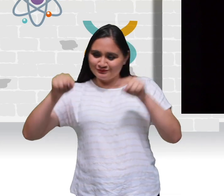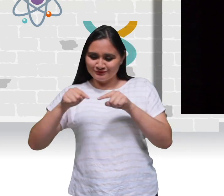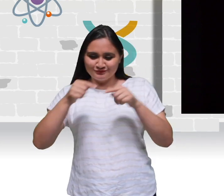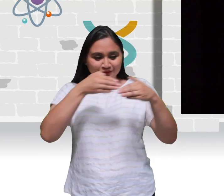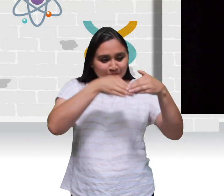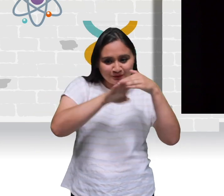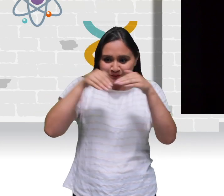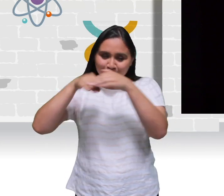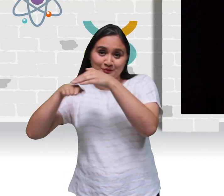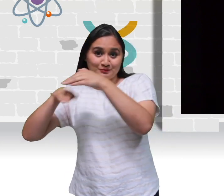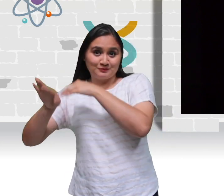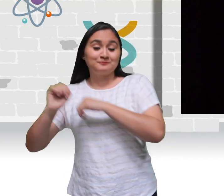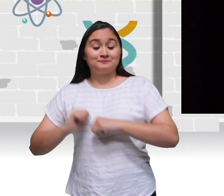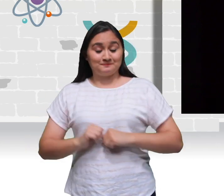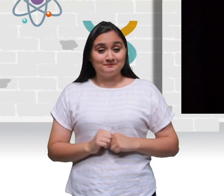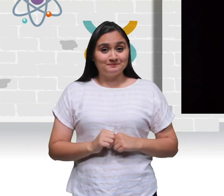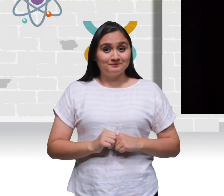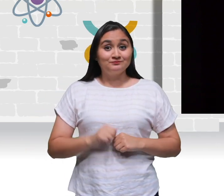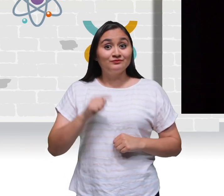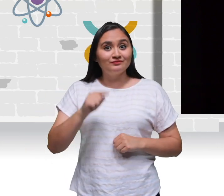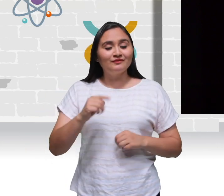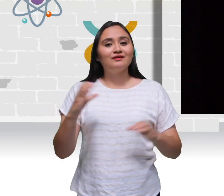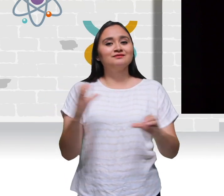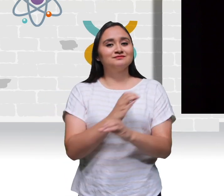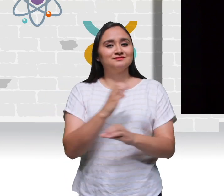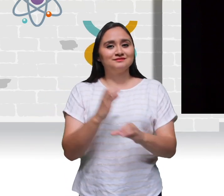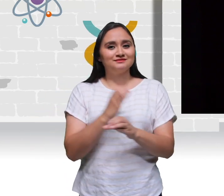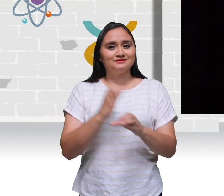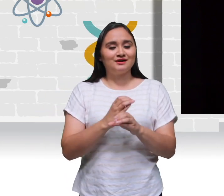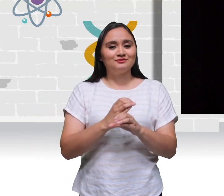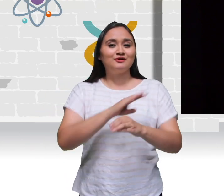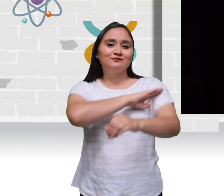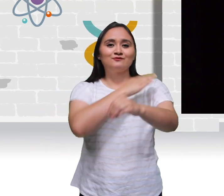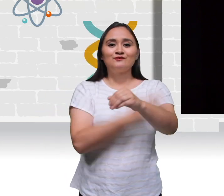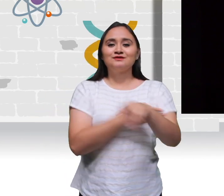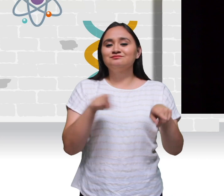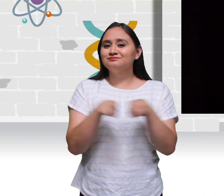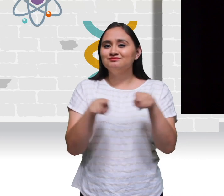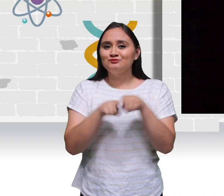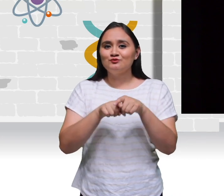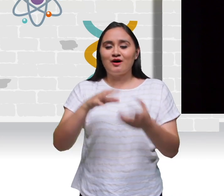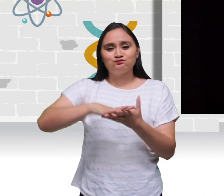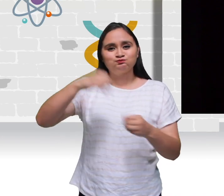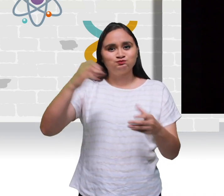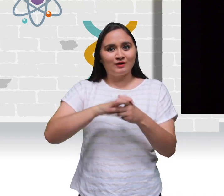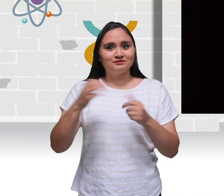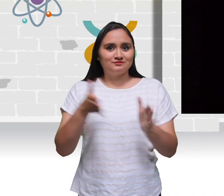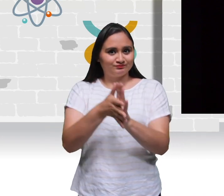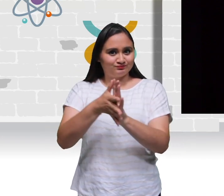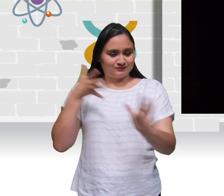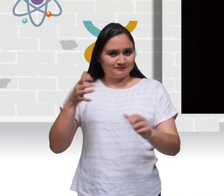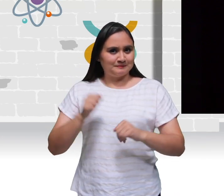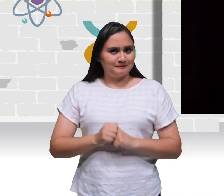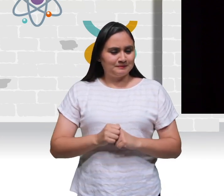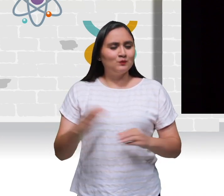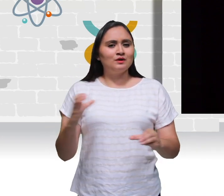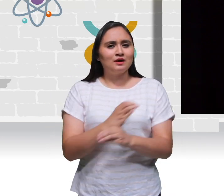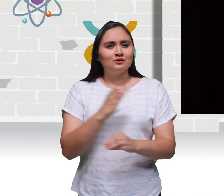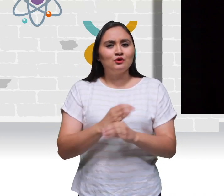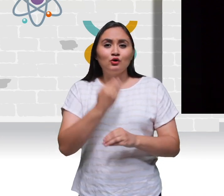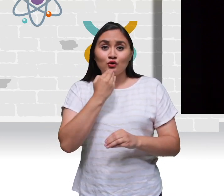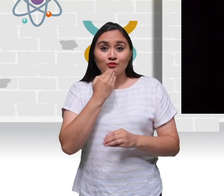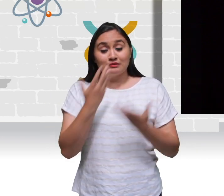le debemos la famosa ecuación fuerza es igual a masa por aceleración. Pero esta ecuación solamente sirve cuando la masa